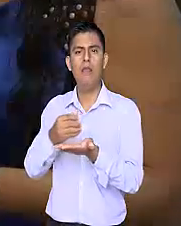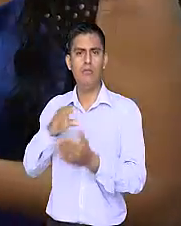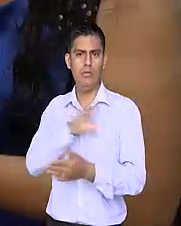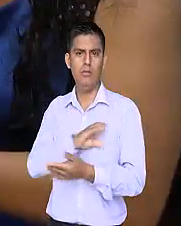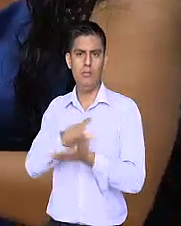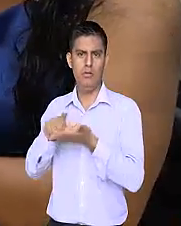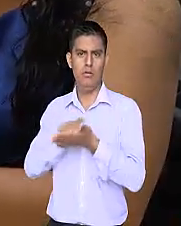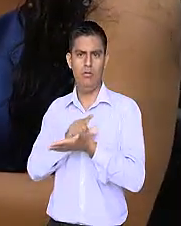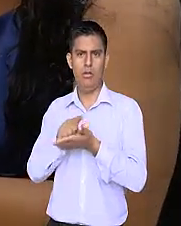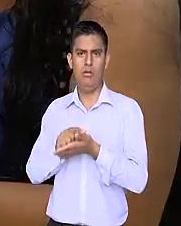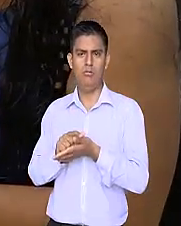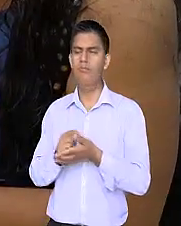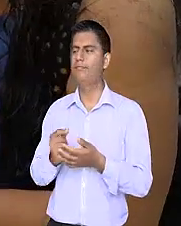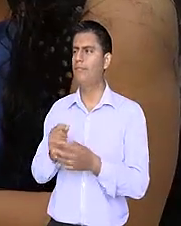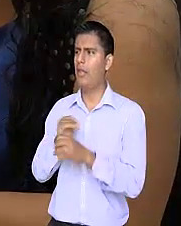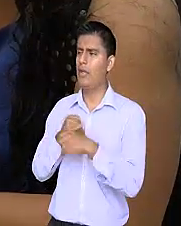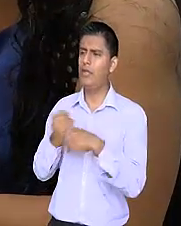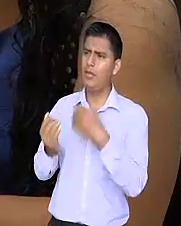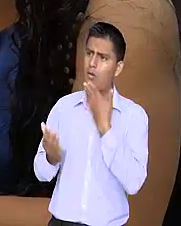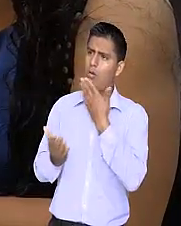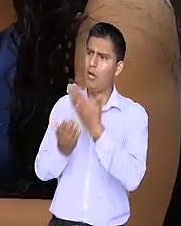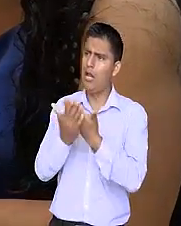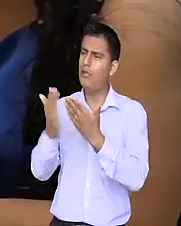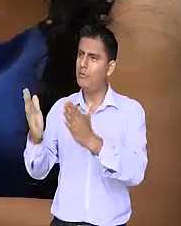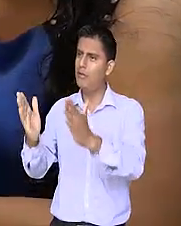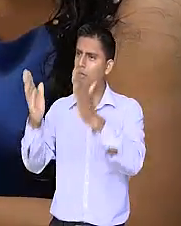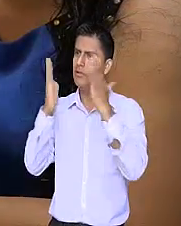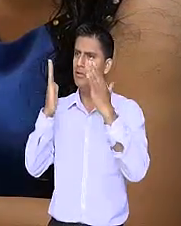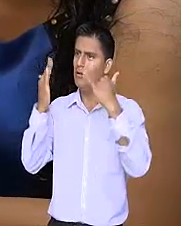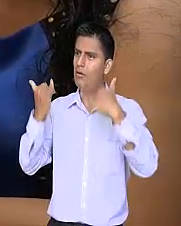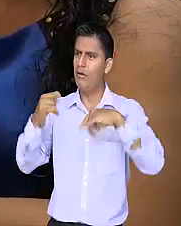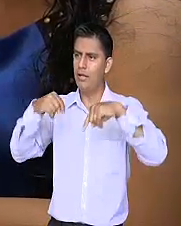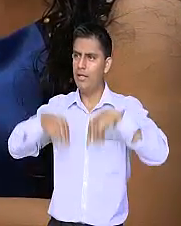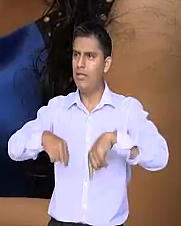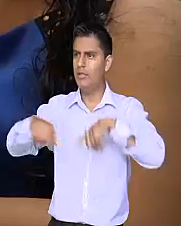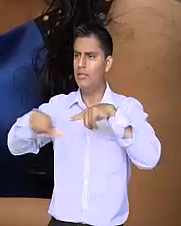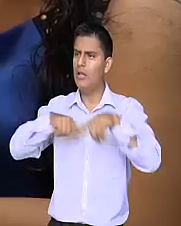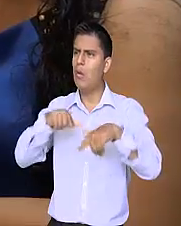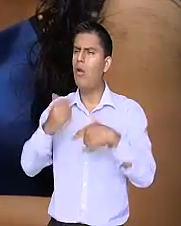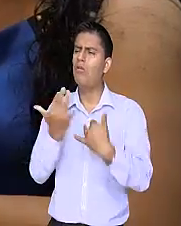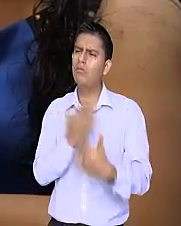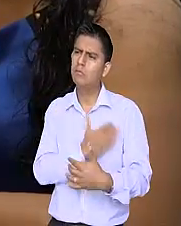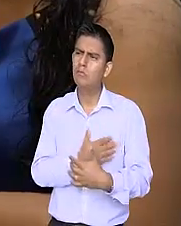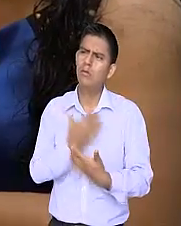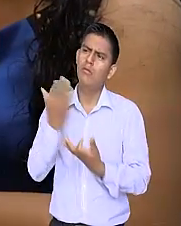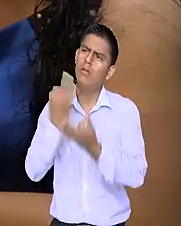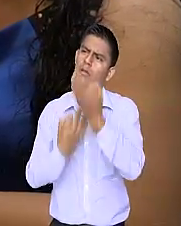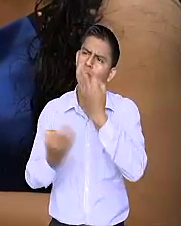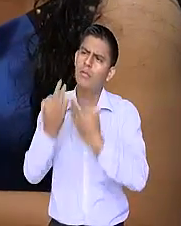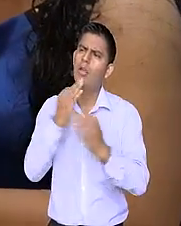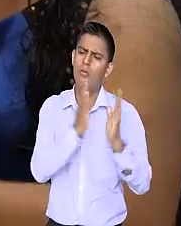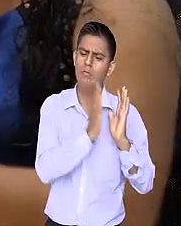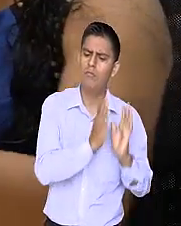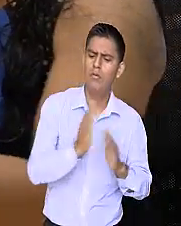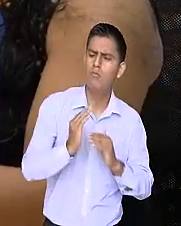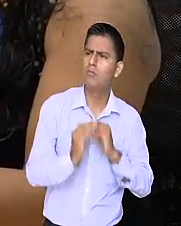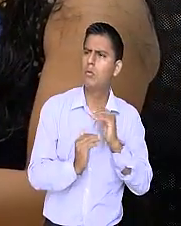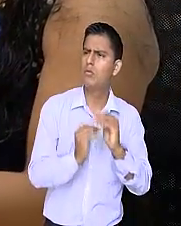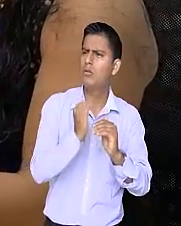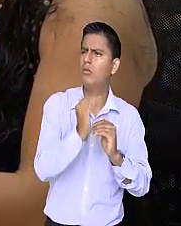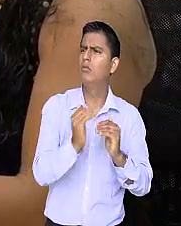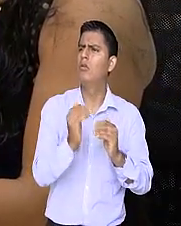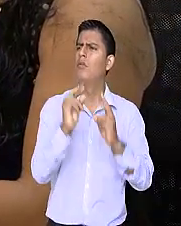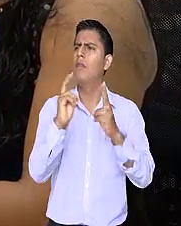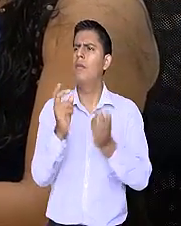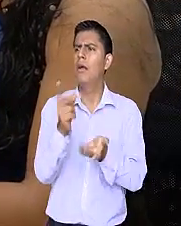Agrio. Ingeniero, muchísimas gracias por recibirnos en su oficina para explicarnos algunos procesos